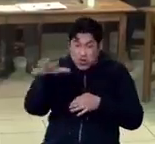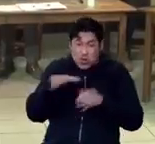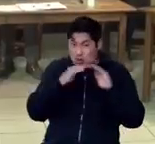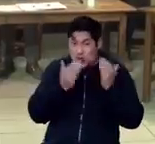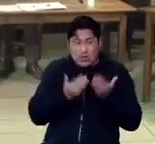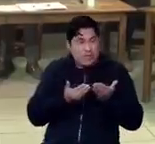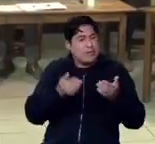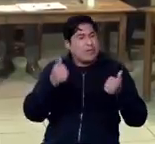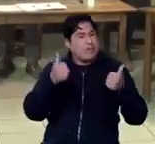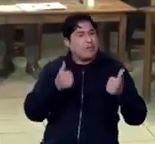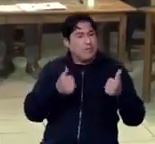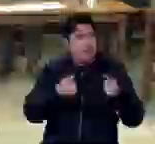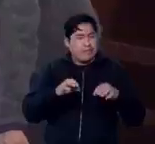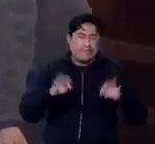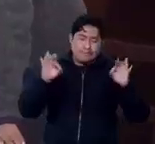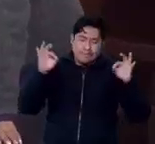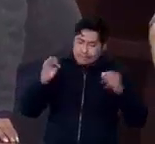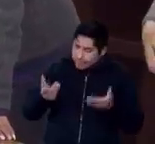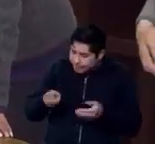de forma correcta.